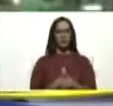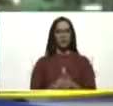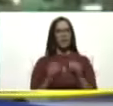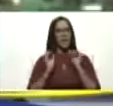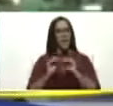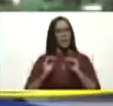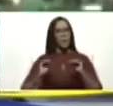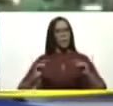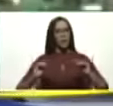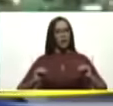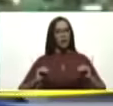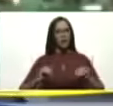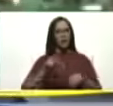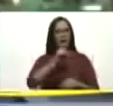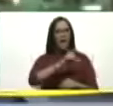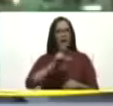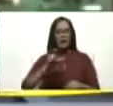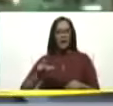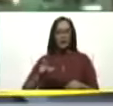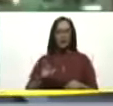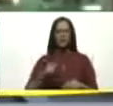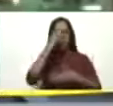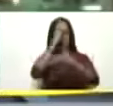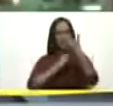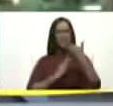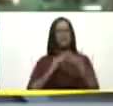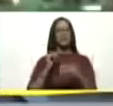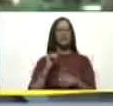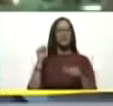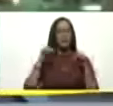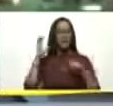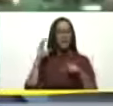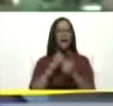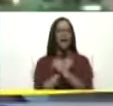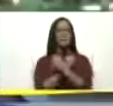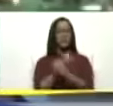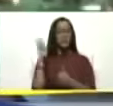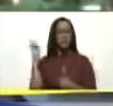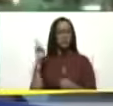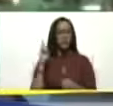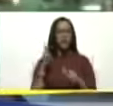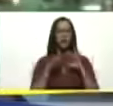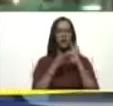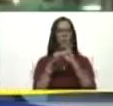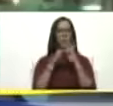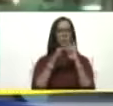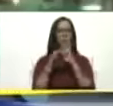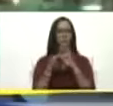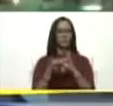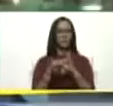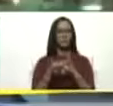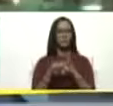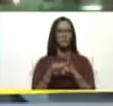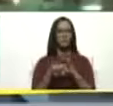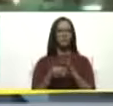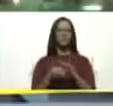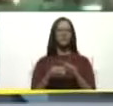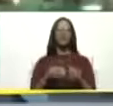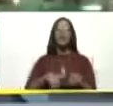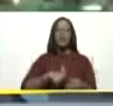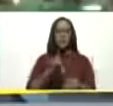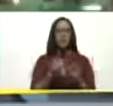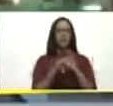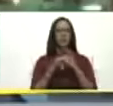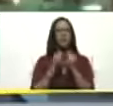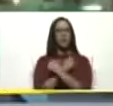convocando a la gente honesta de este país, a quienes aman a Venezuela, unir a todo el que pueda ser unido en